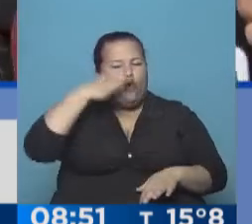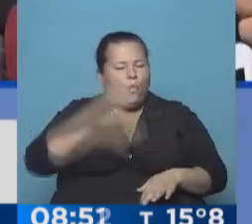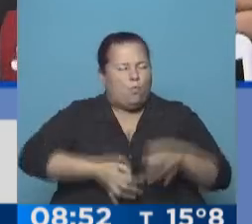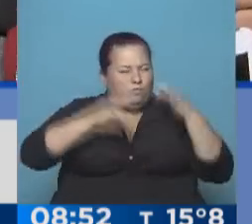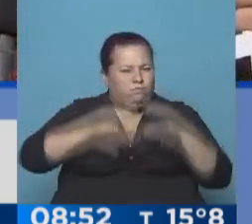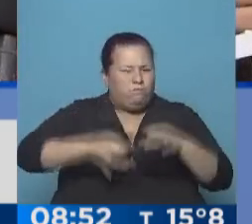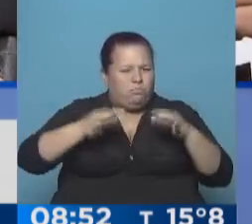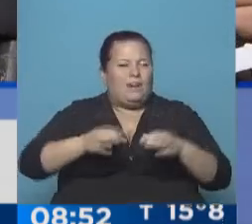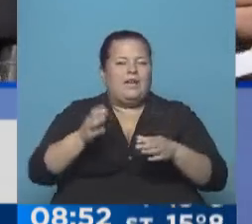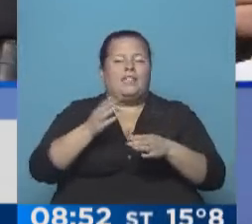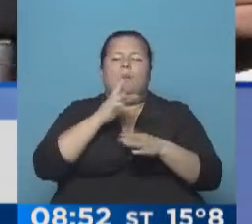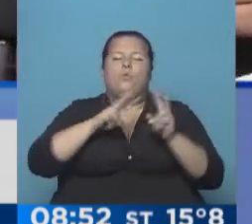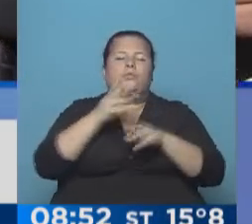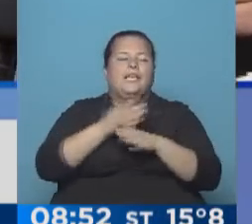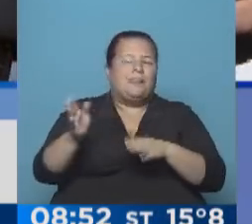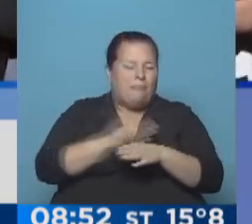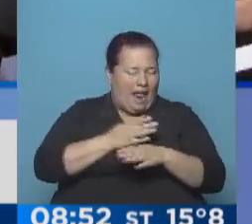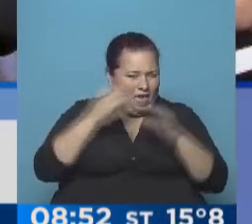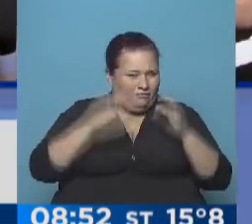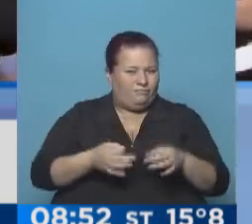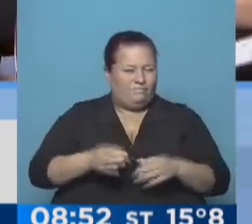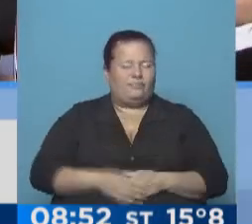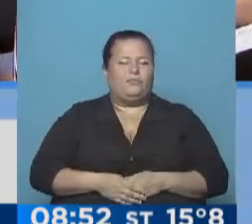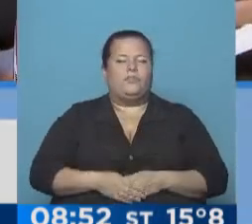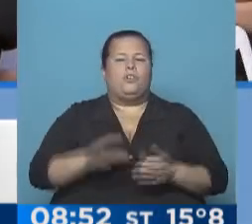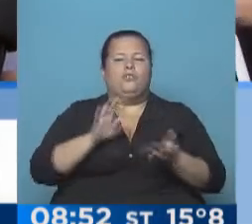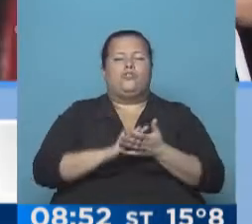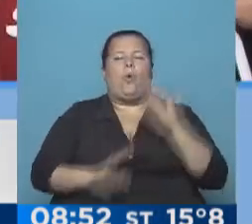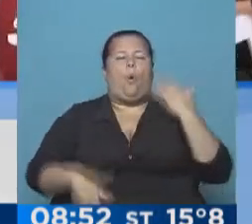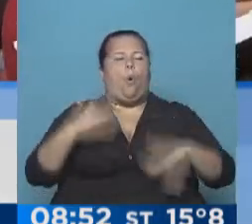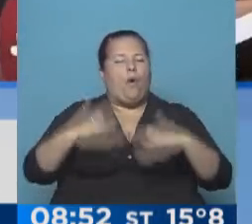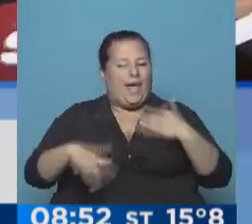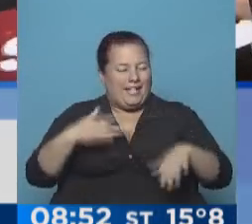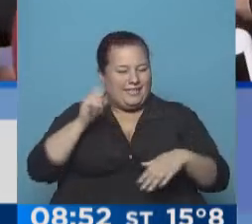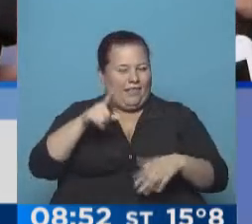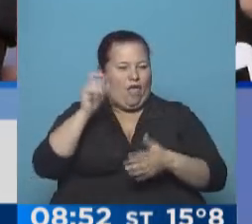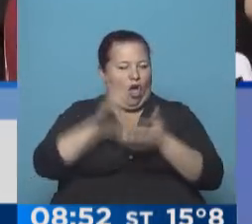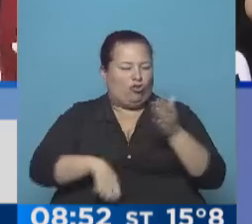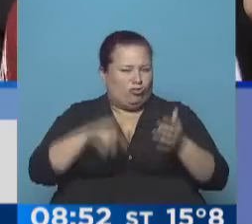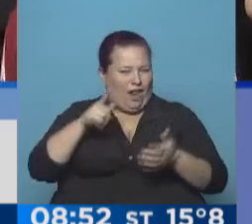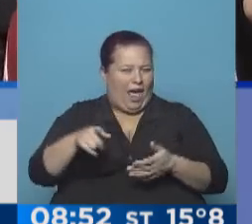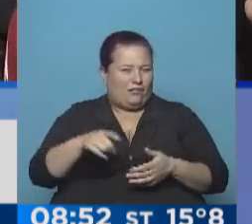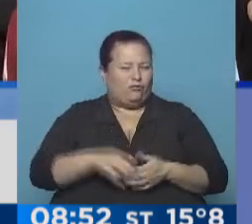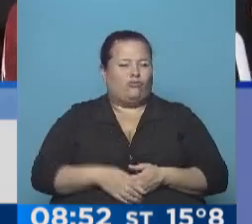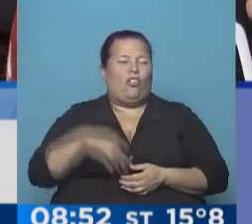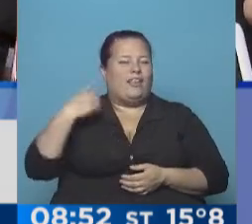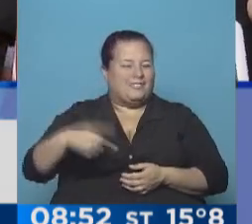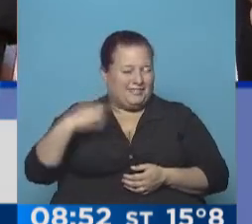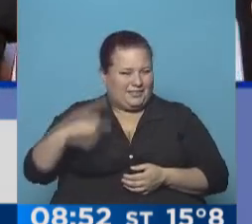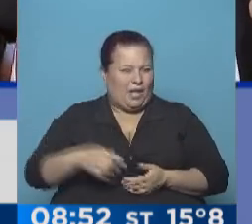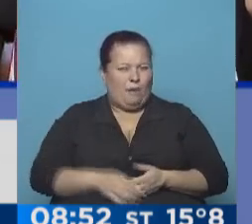cumplimiento, separar realmente, digamos, lo que es la urgencia, lo que debería ser la contratación habitual.